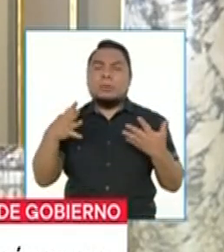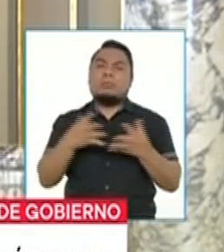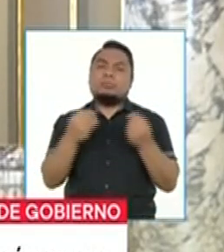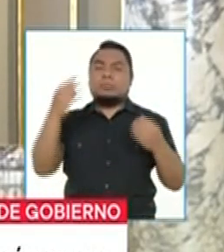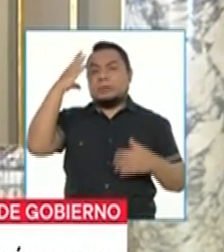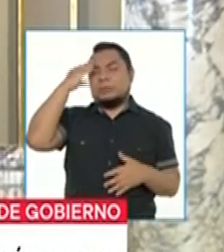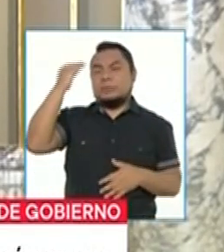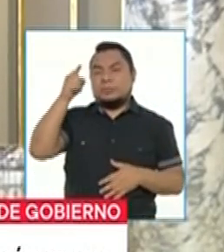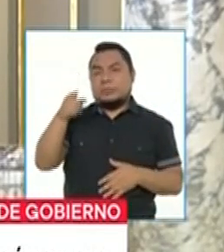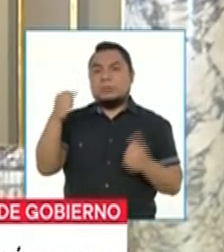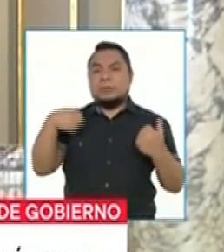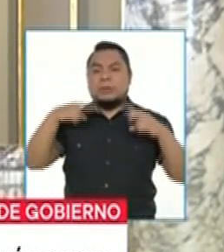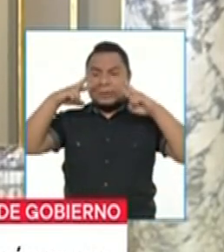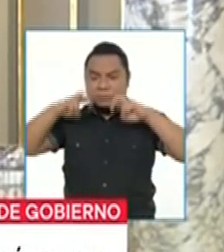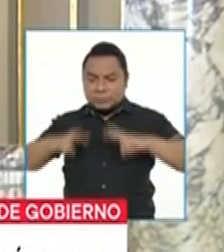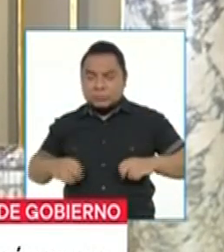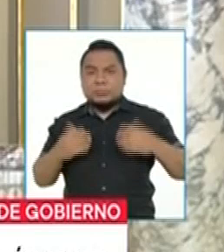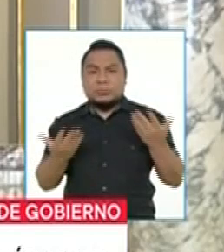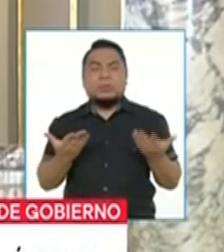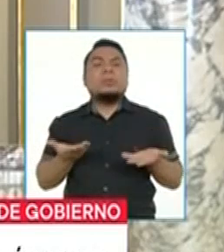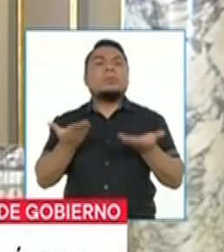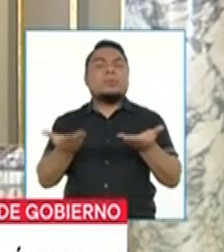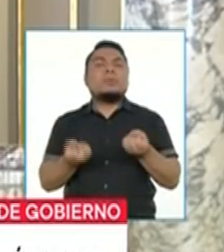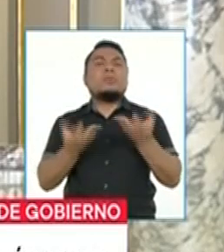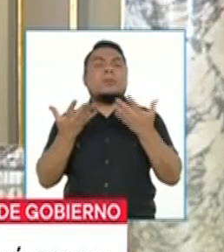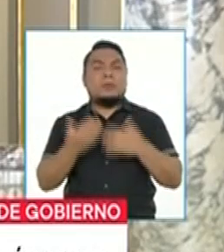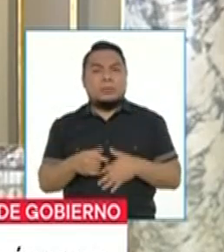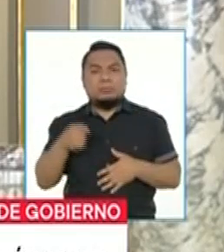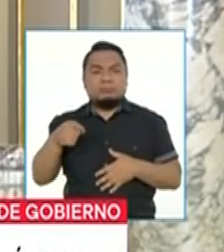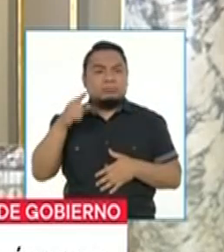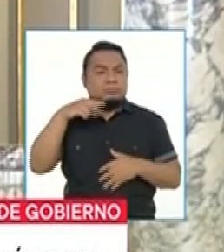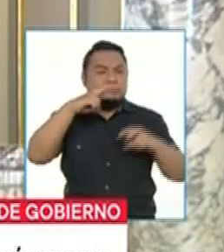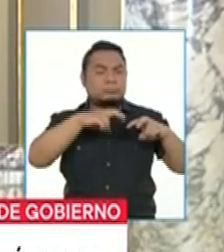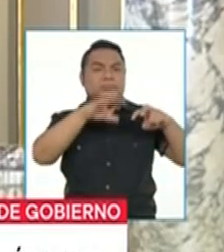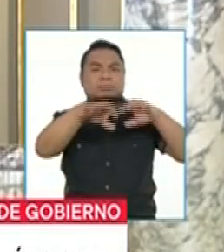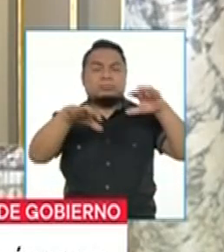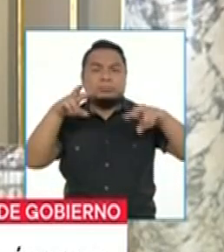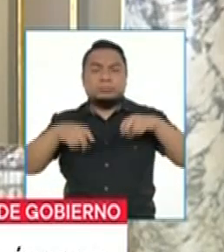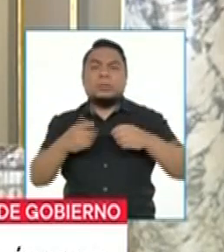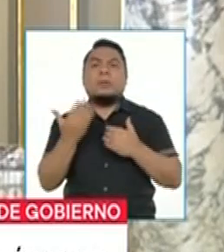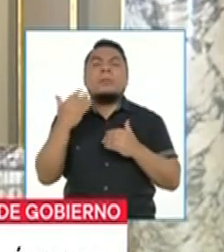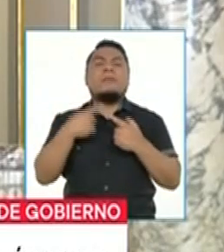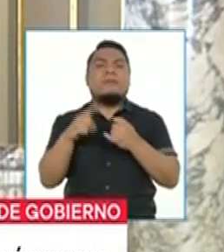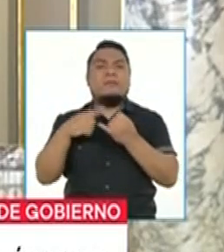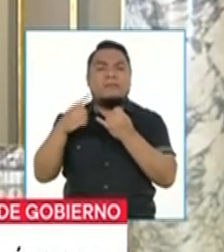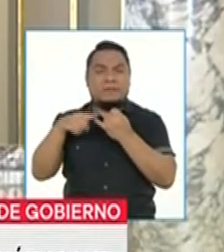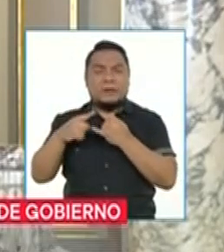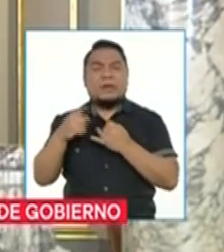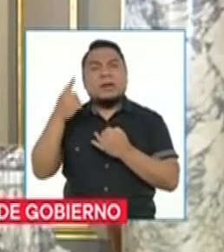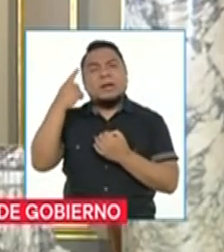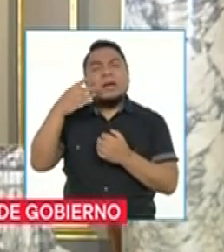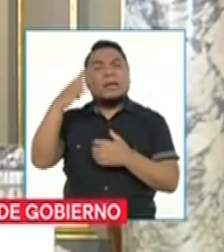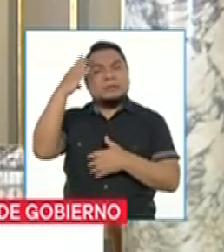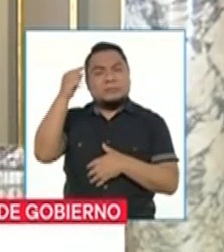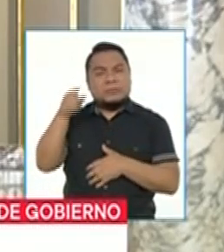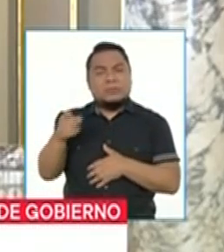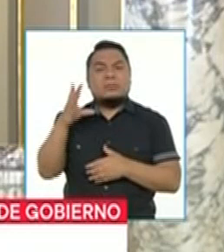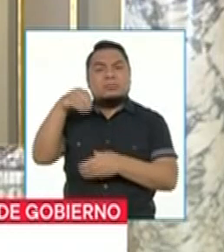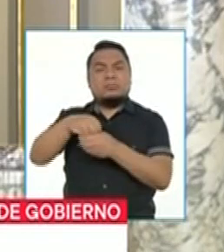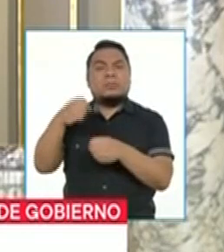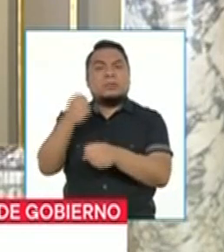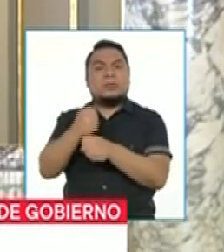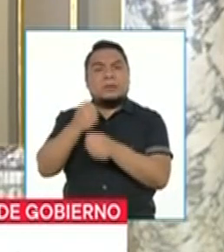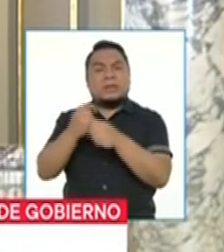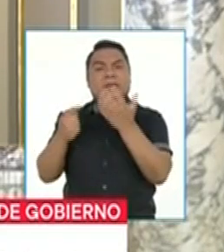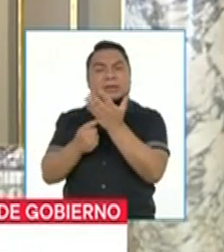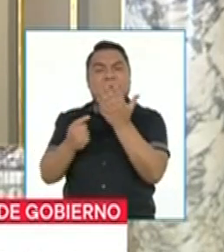escaneo perfecto de las designaciones en este gabinete Bermúdez y 8 de... En realidad 9.